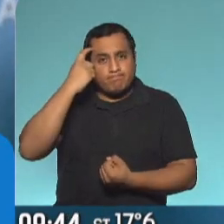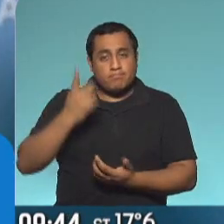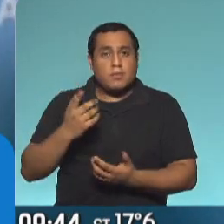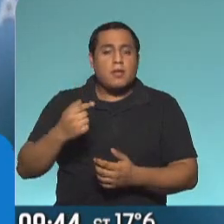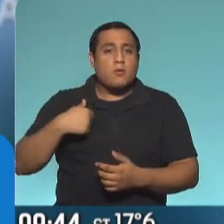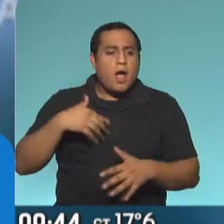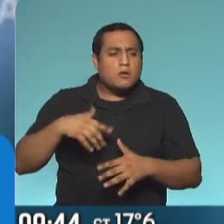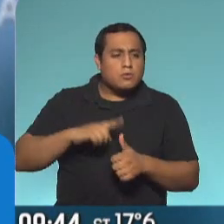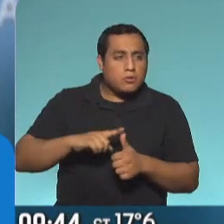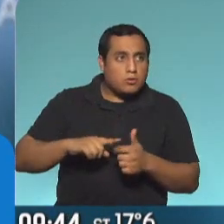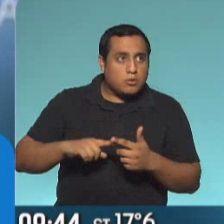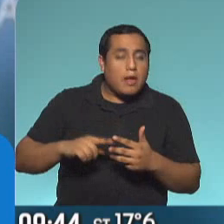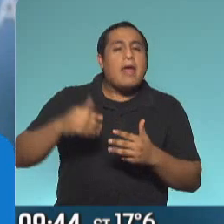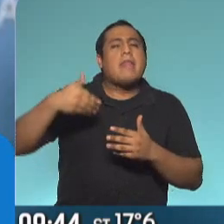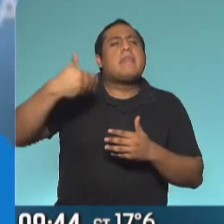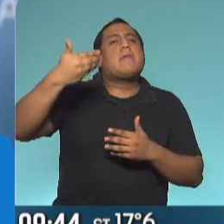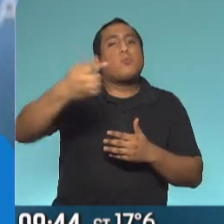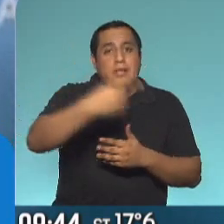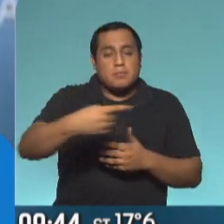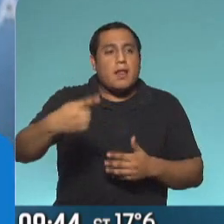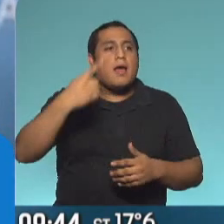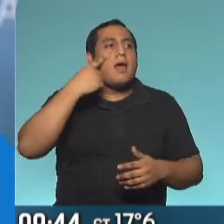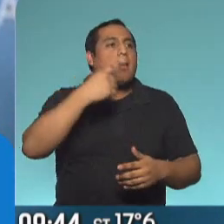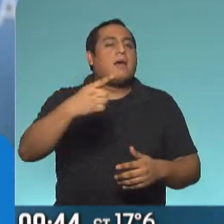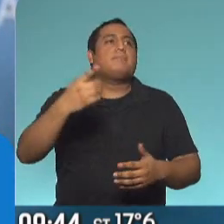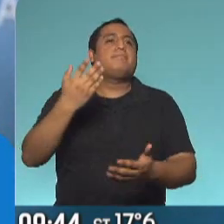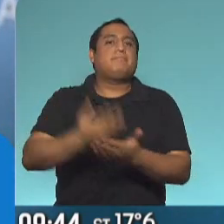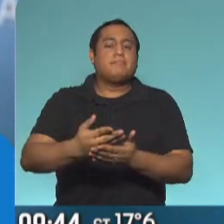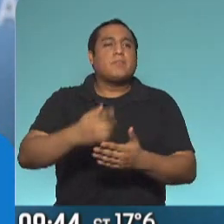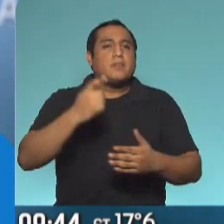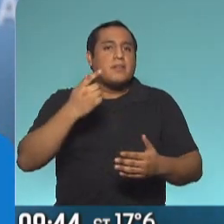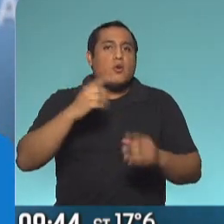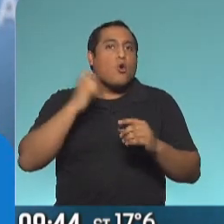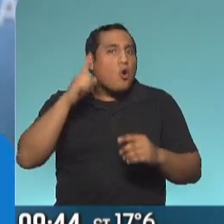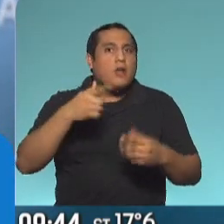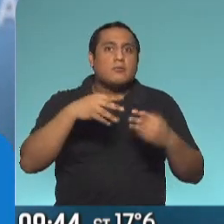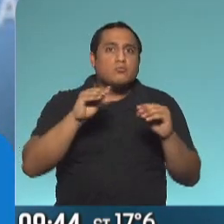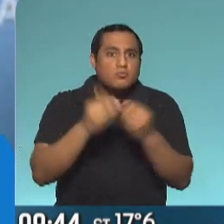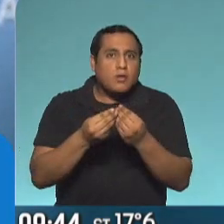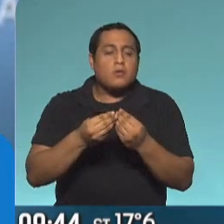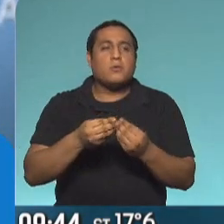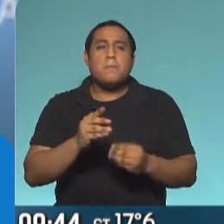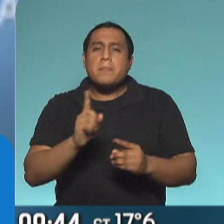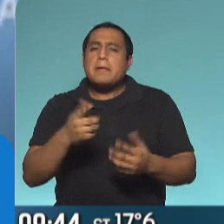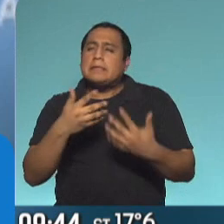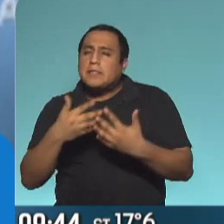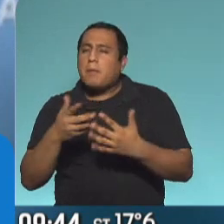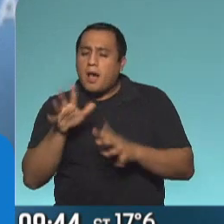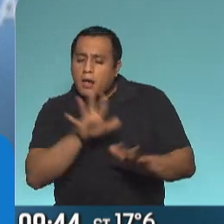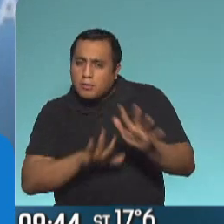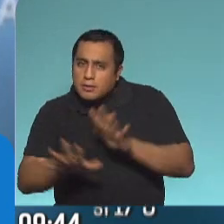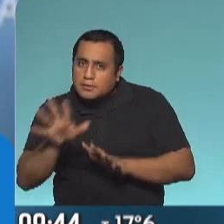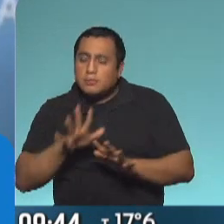acciones que tomemos hoy se van a ver en una semana así que realmente reorganizando el sistema y la respuesta